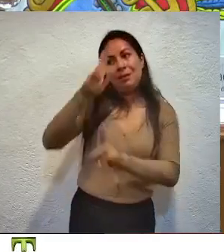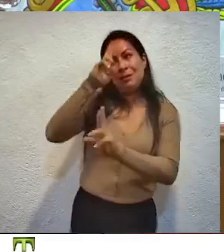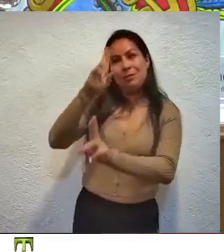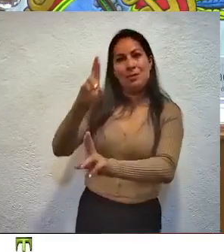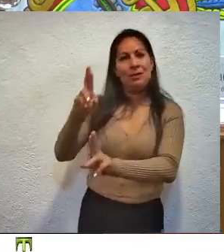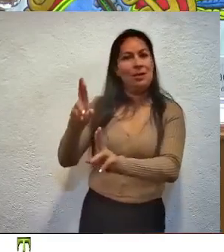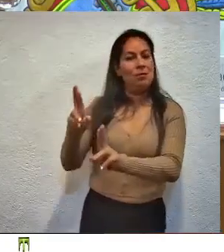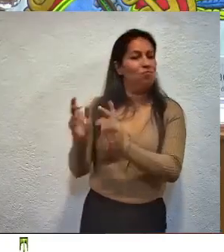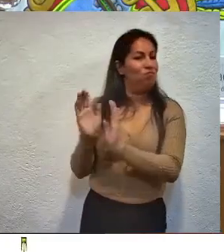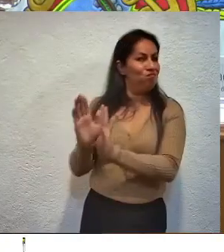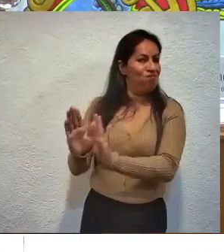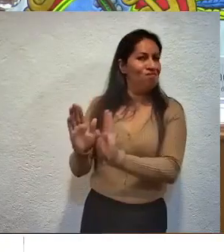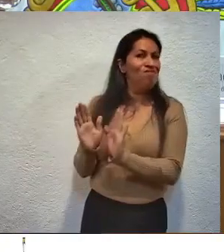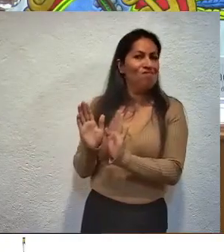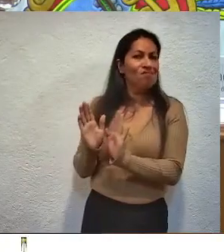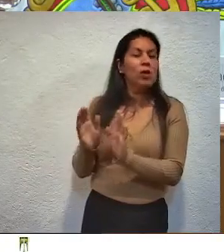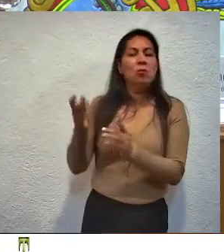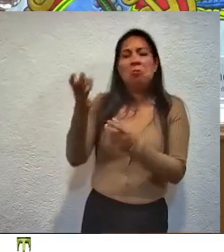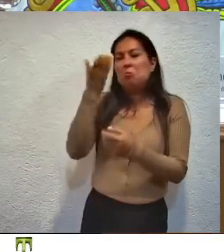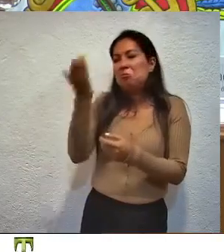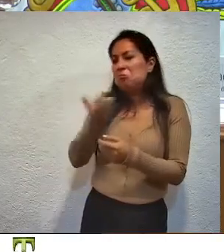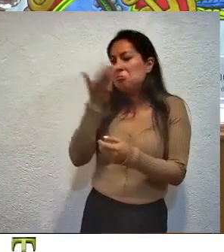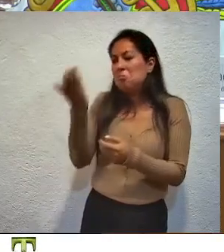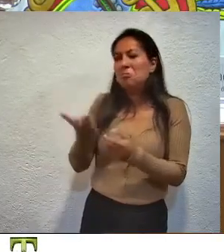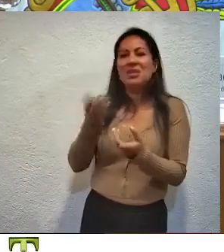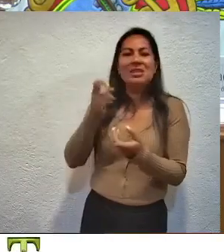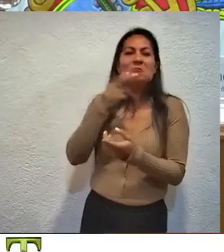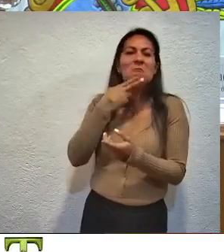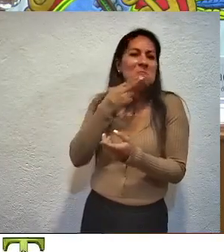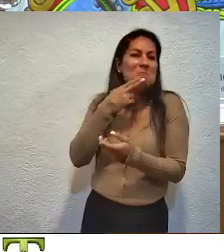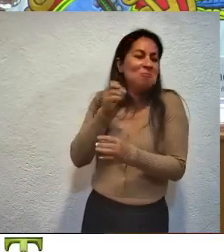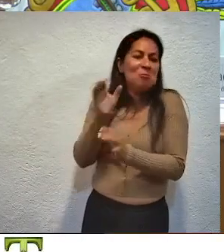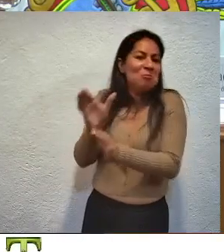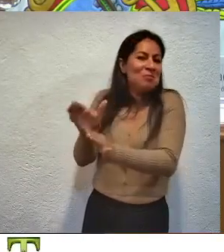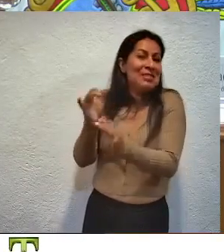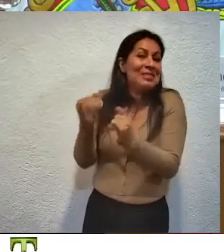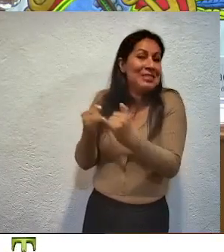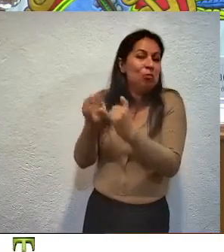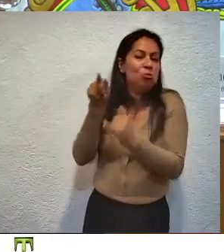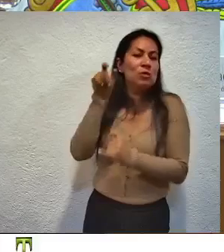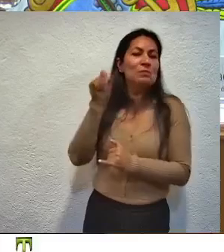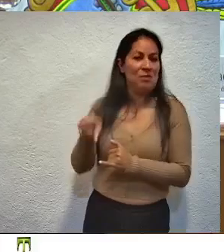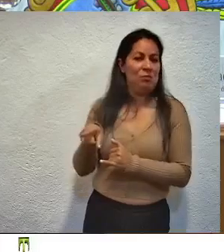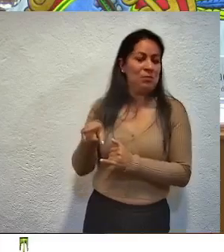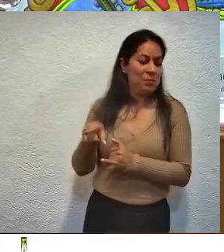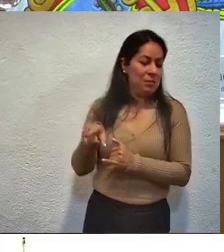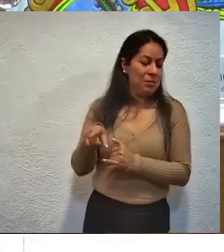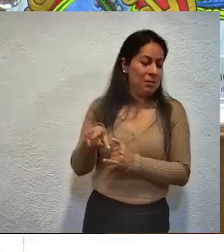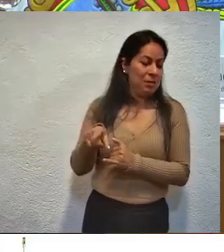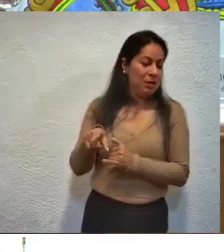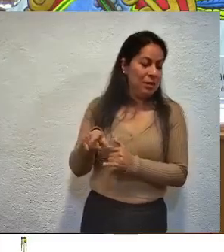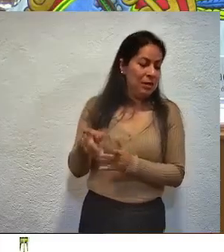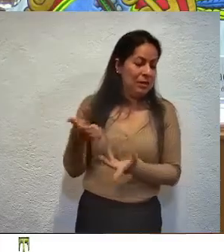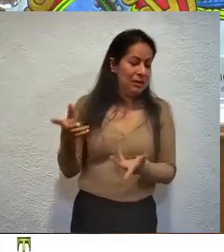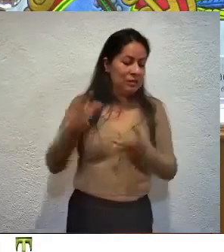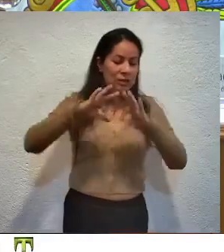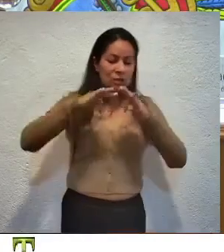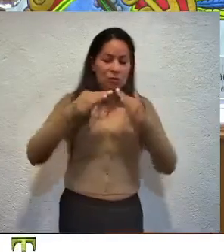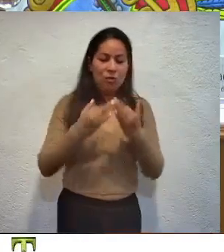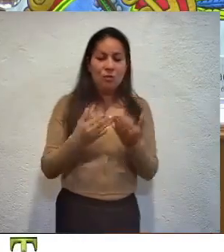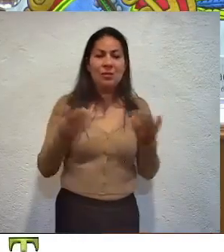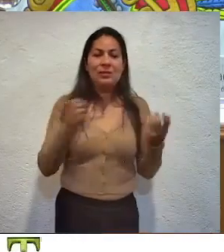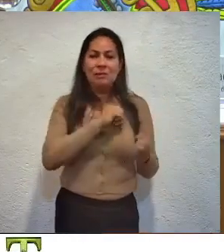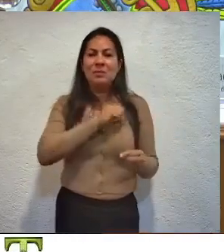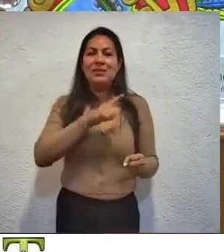identidad social y cultural, sus costumbres y tradiciones y sus instituciones, mismas que deberán adoptarse las medidas